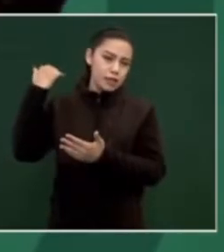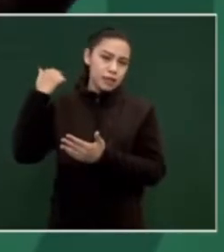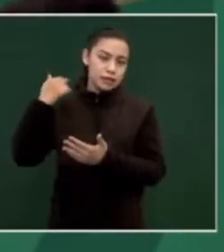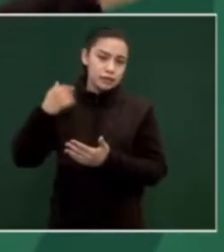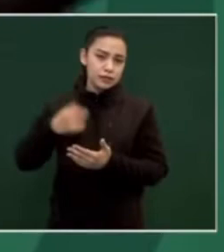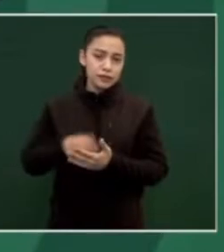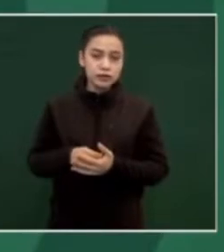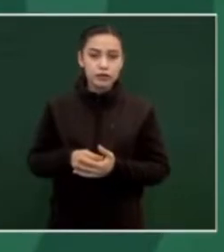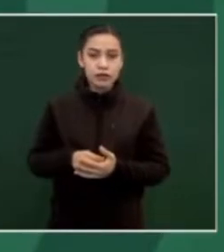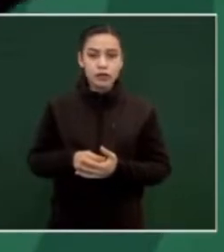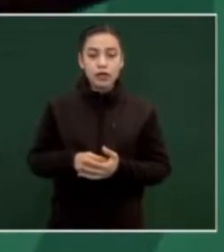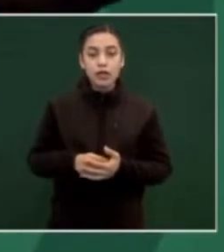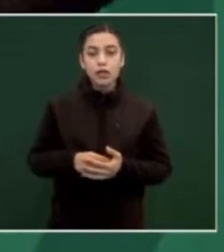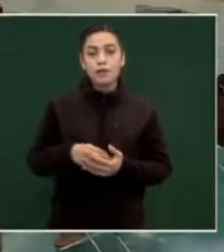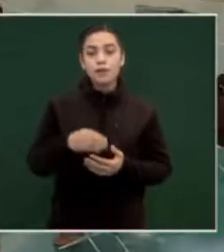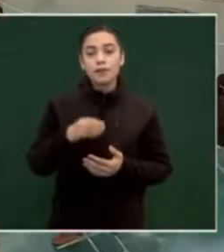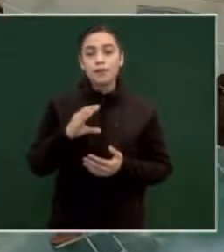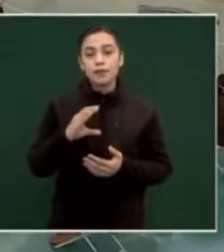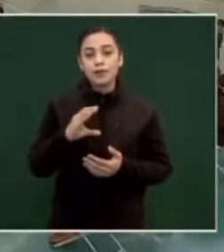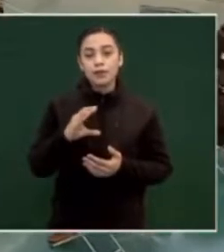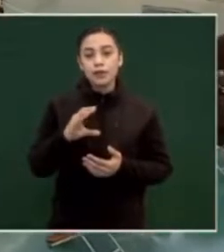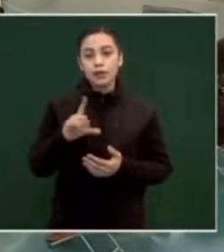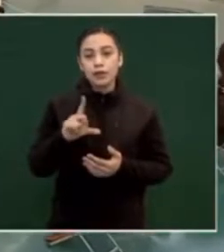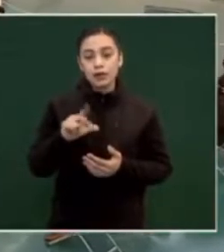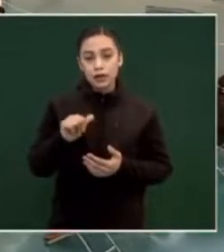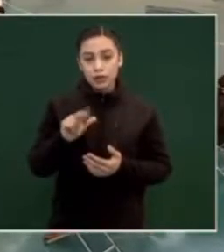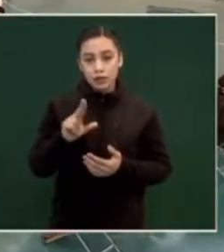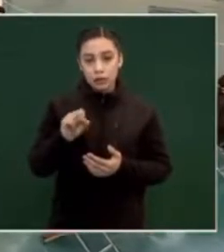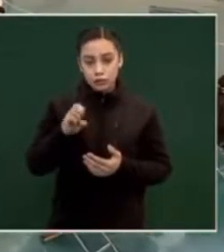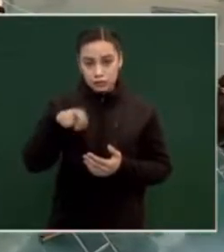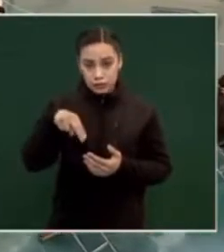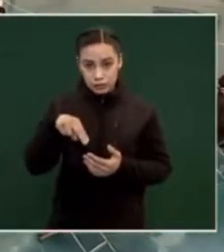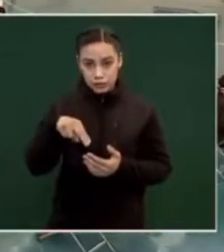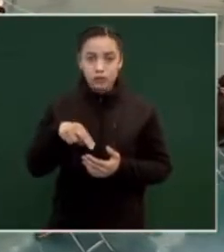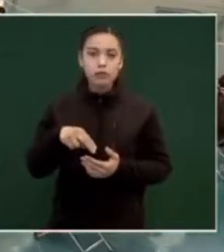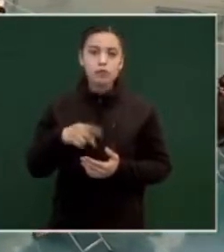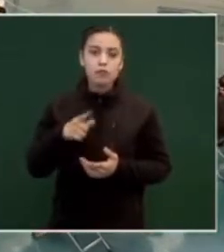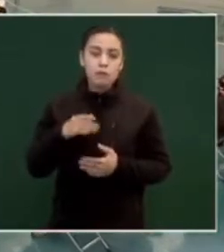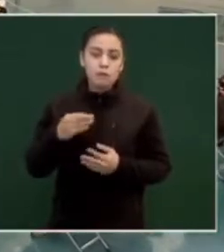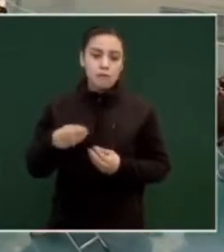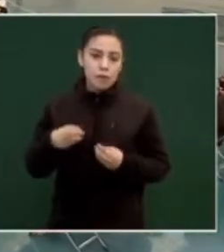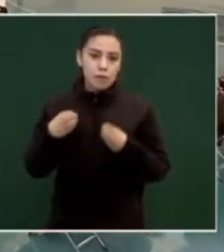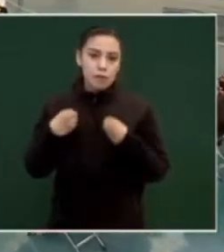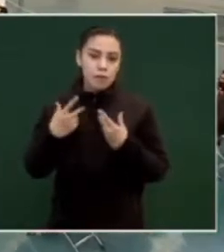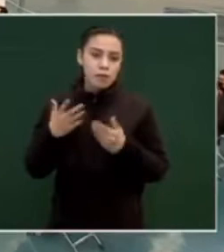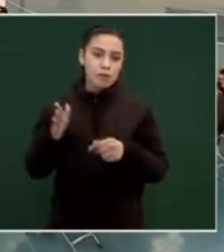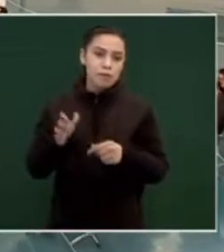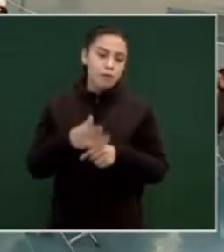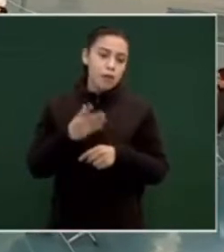krauze que vivía del presupuesto público para aguilar camín